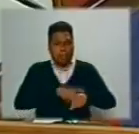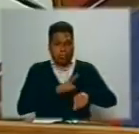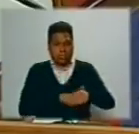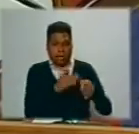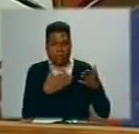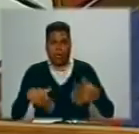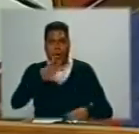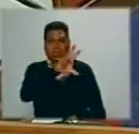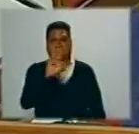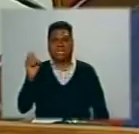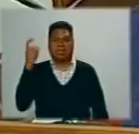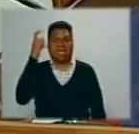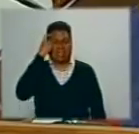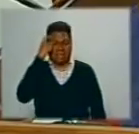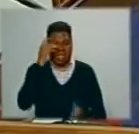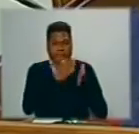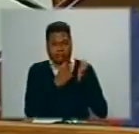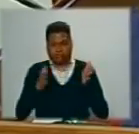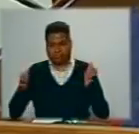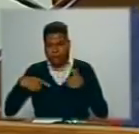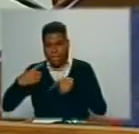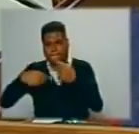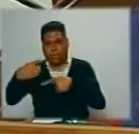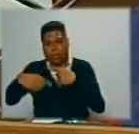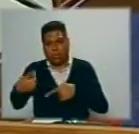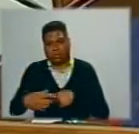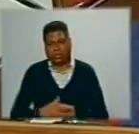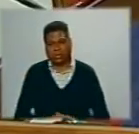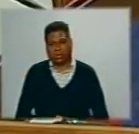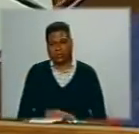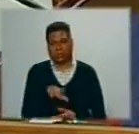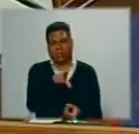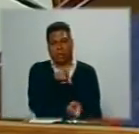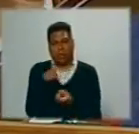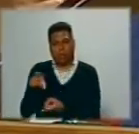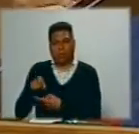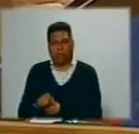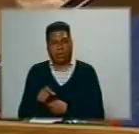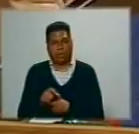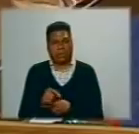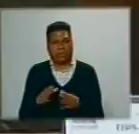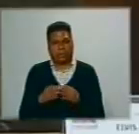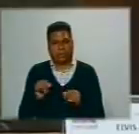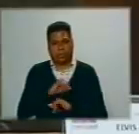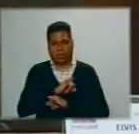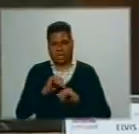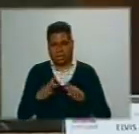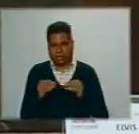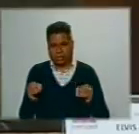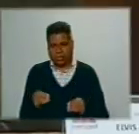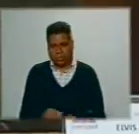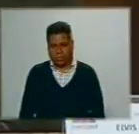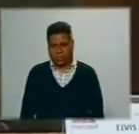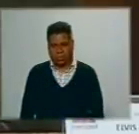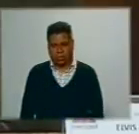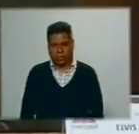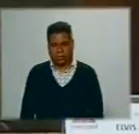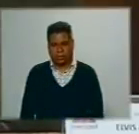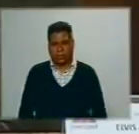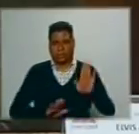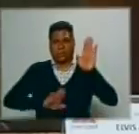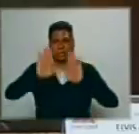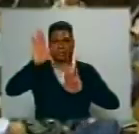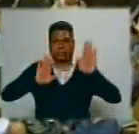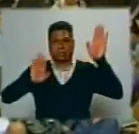de 30 días continuos o en la siguiente factura de cobro por el servicio prestado. Es todo. Los y las constituyentes que estén de